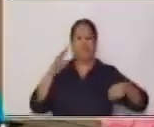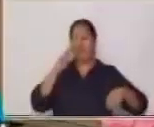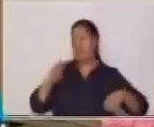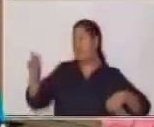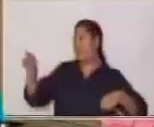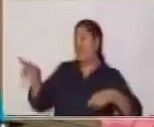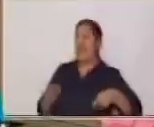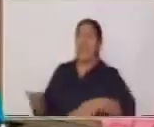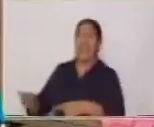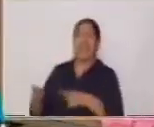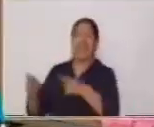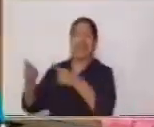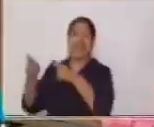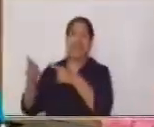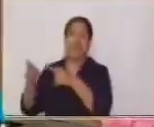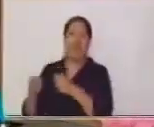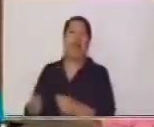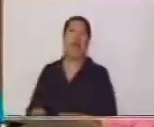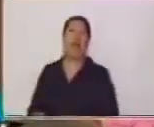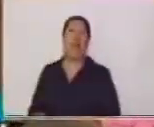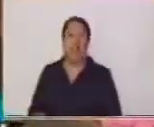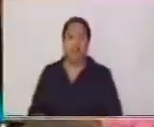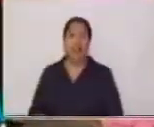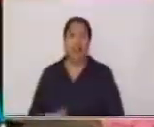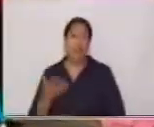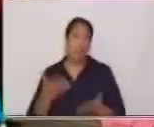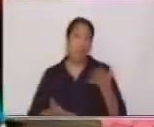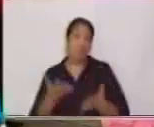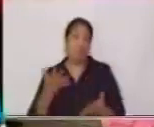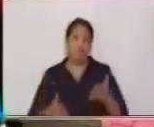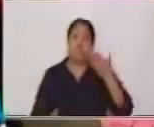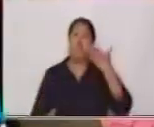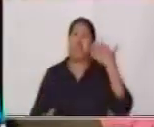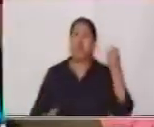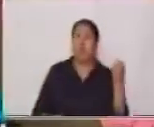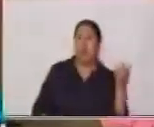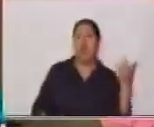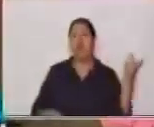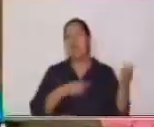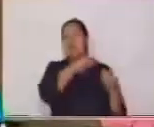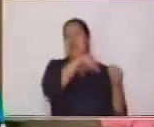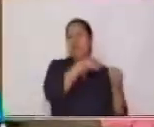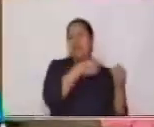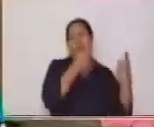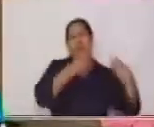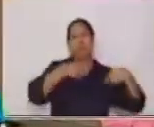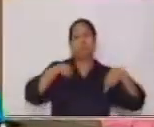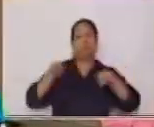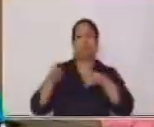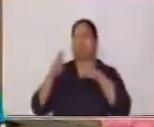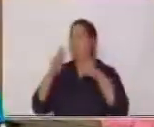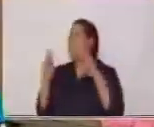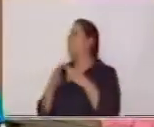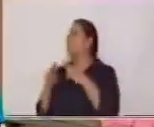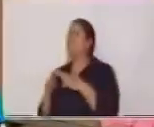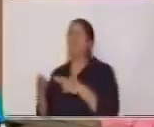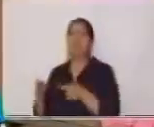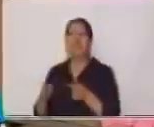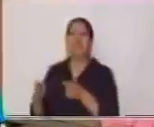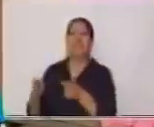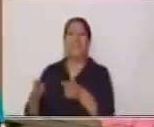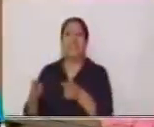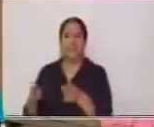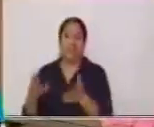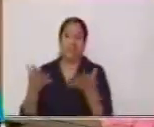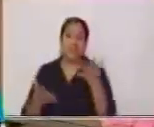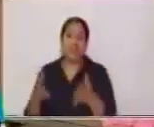que con alguno de tus abuelitos o algún familiar hayas visitado un lugar en el que hay un río. Tal vez tú no conocías el río y fue una bella experiencia.